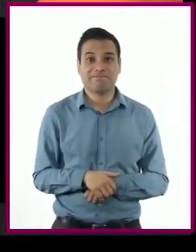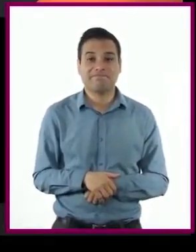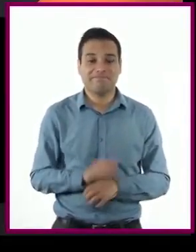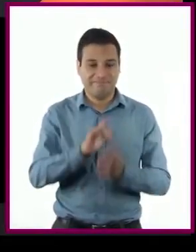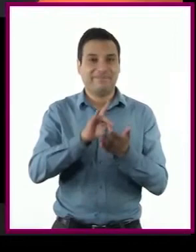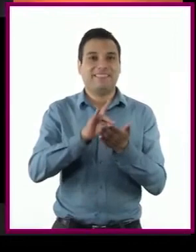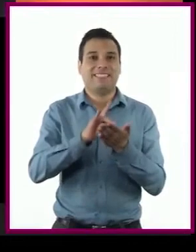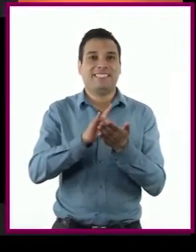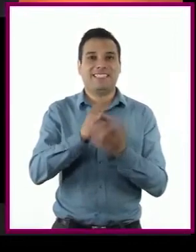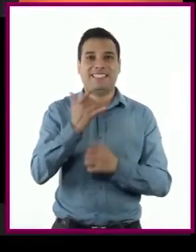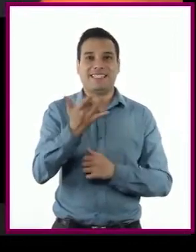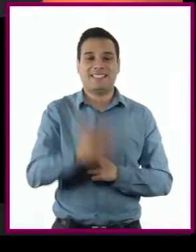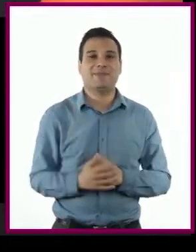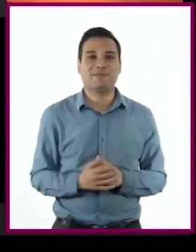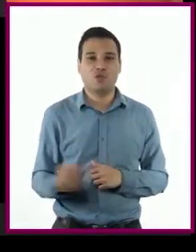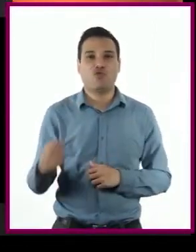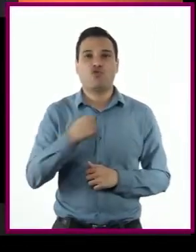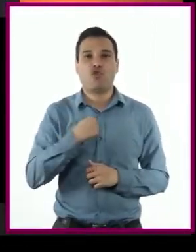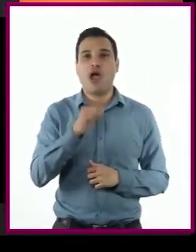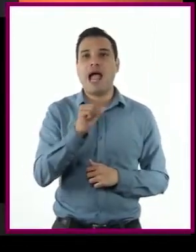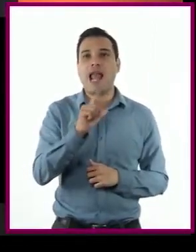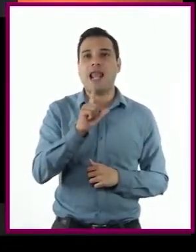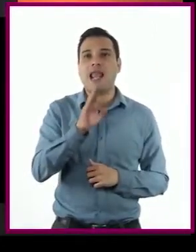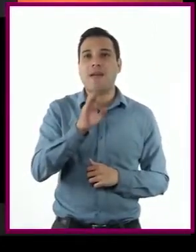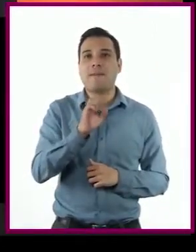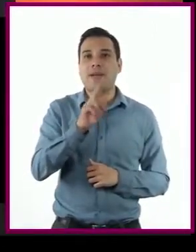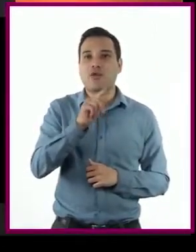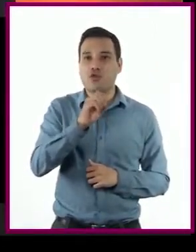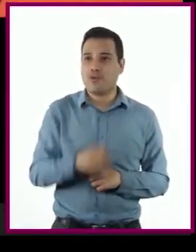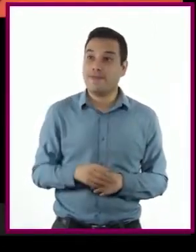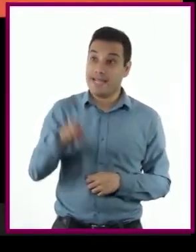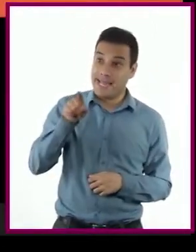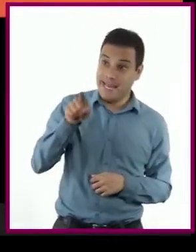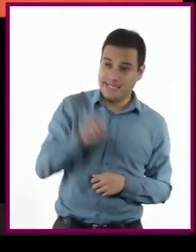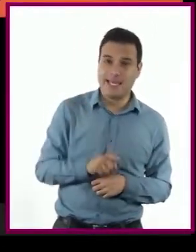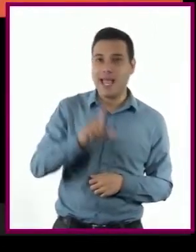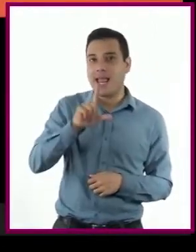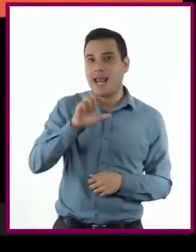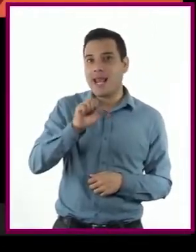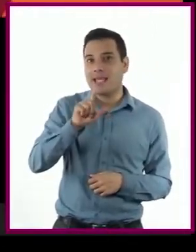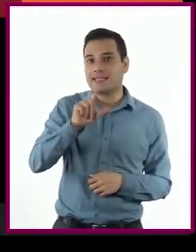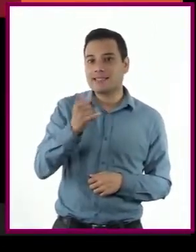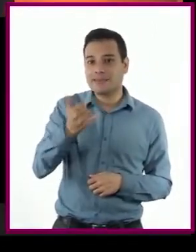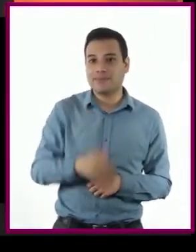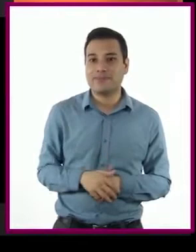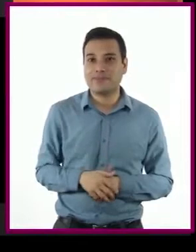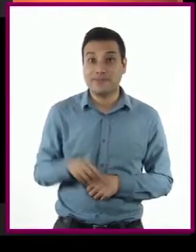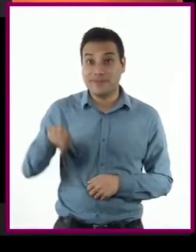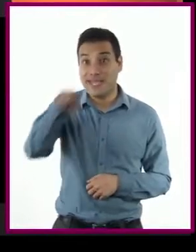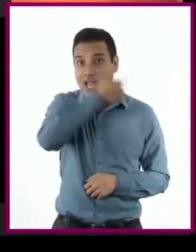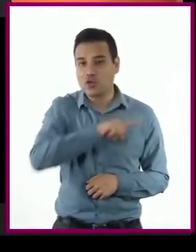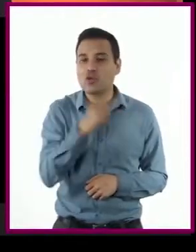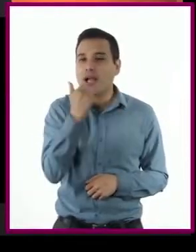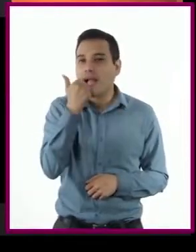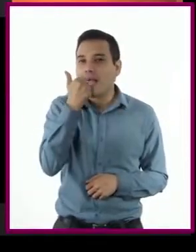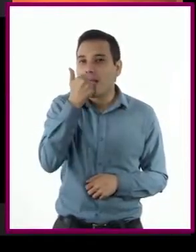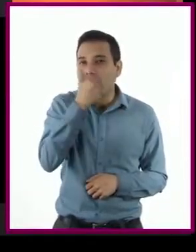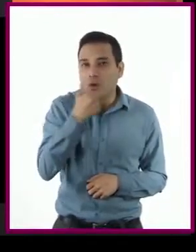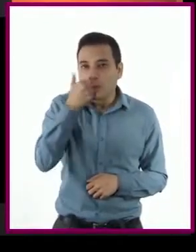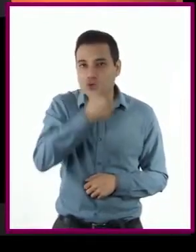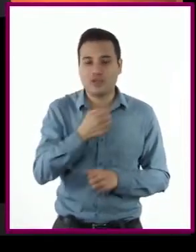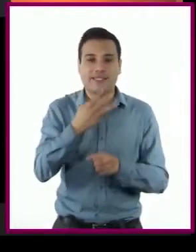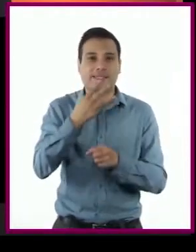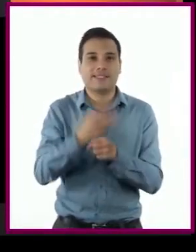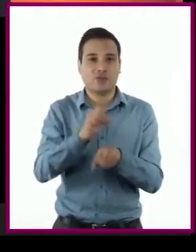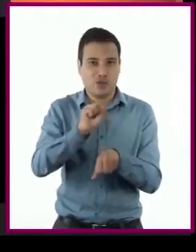Gracias, maestro Turing. Soy Alberto Lange, ella es Leslie Mendívil y ellos son las alumnas y los alumnos de tercero